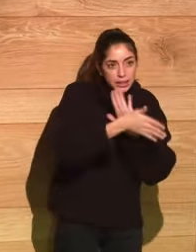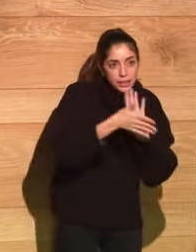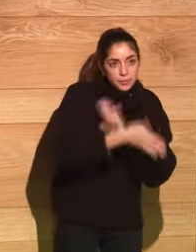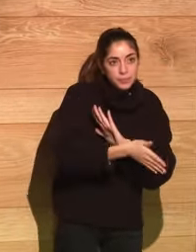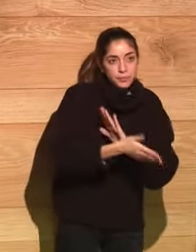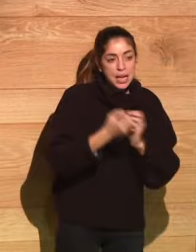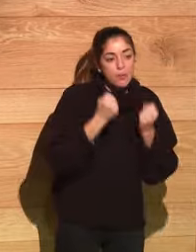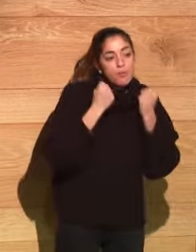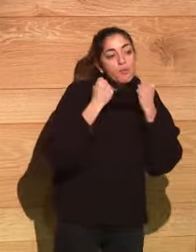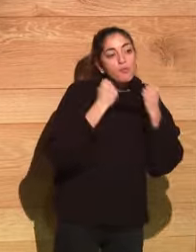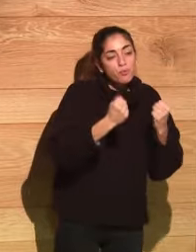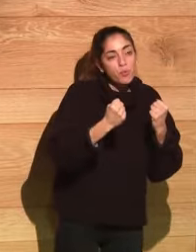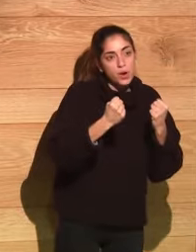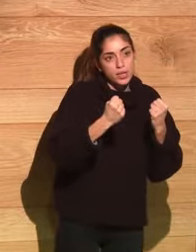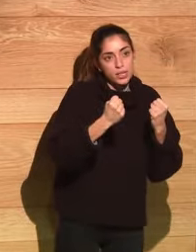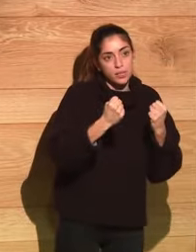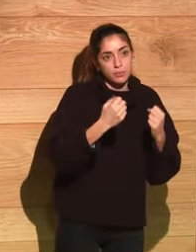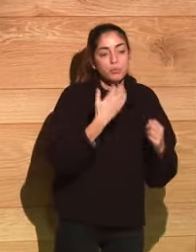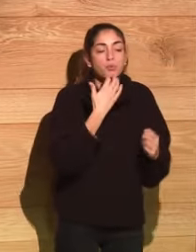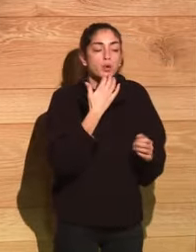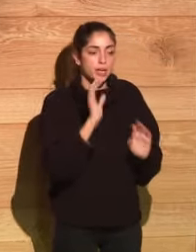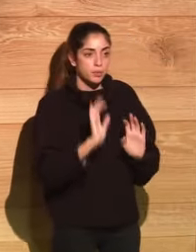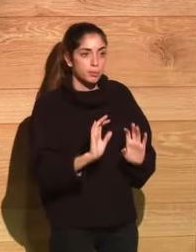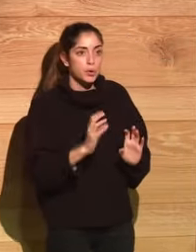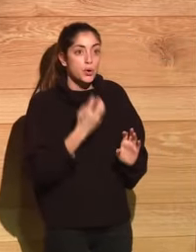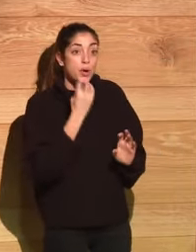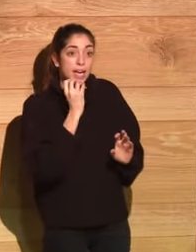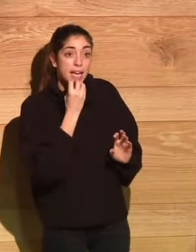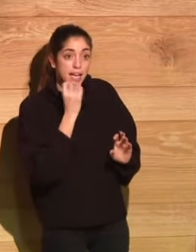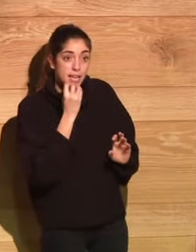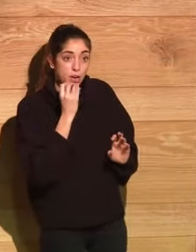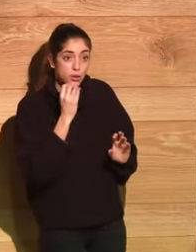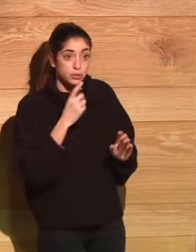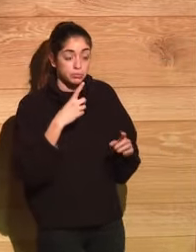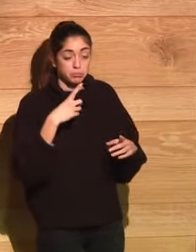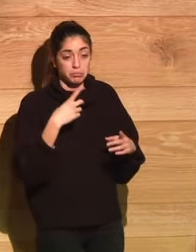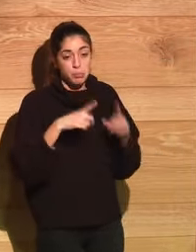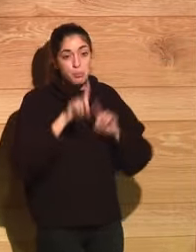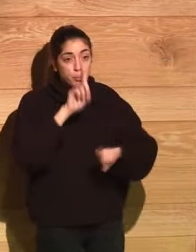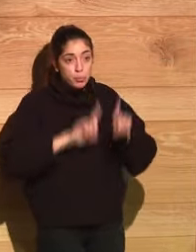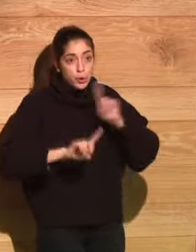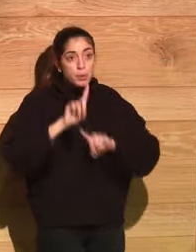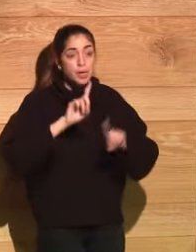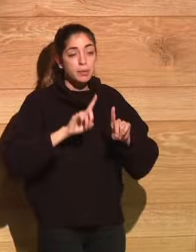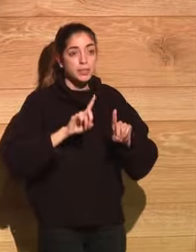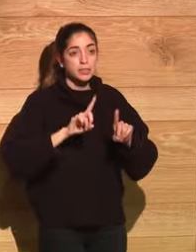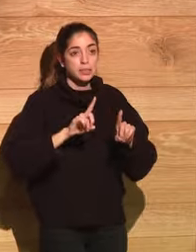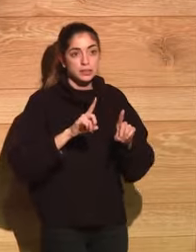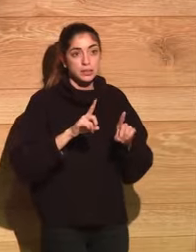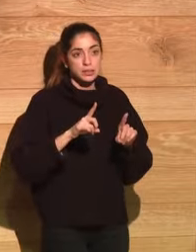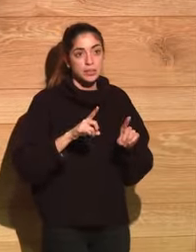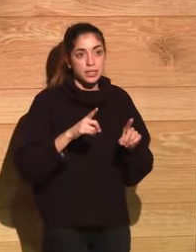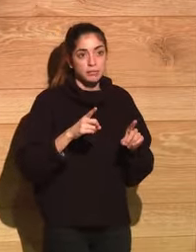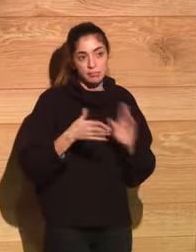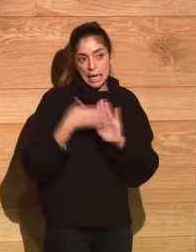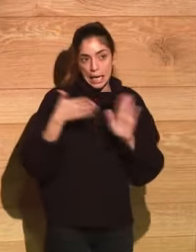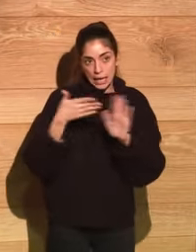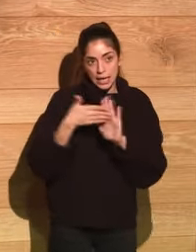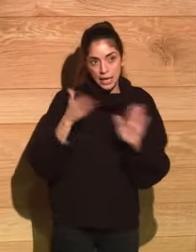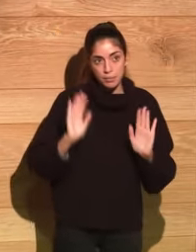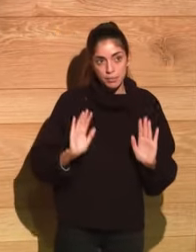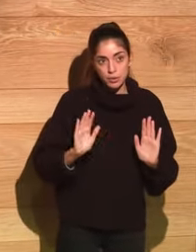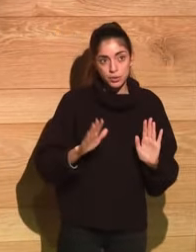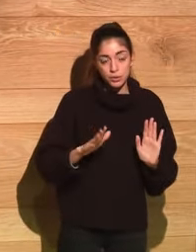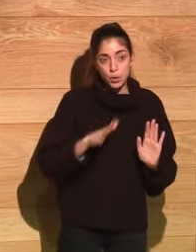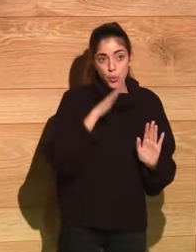el deseo mismo, sino la fuerza. Por ejemplo, los griegos que tienen ese problema, pues fueron muy hábiles, ¿no? Dieron como